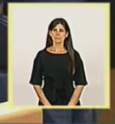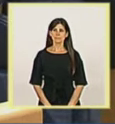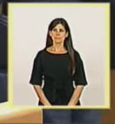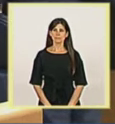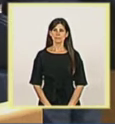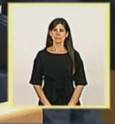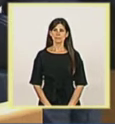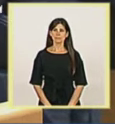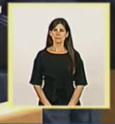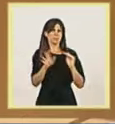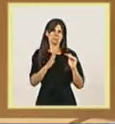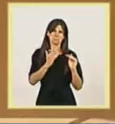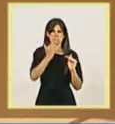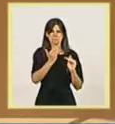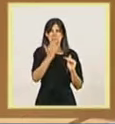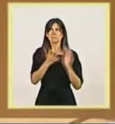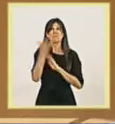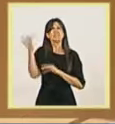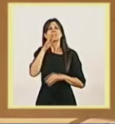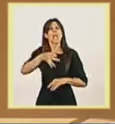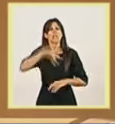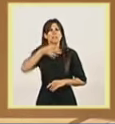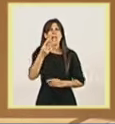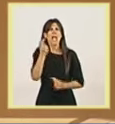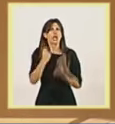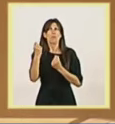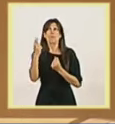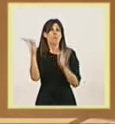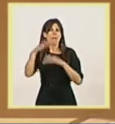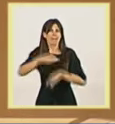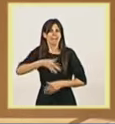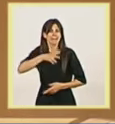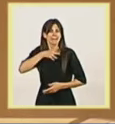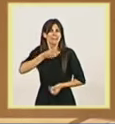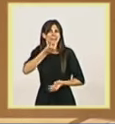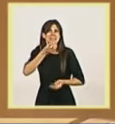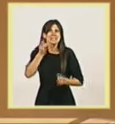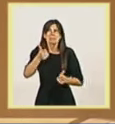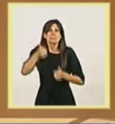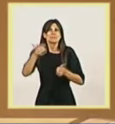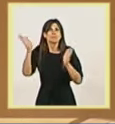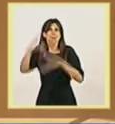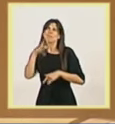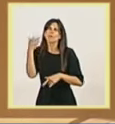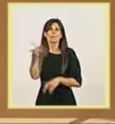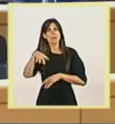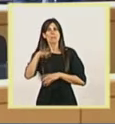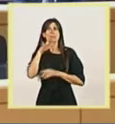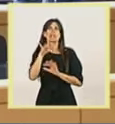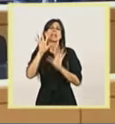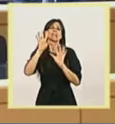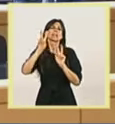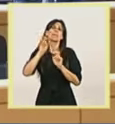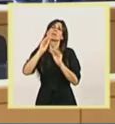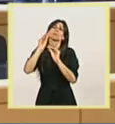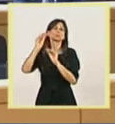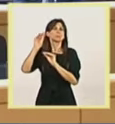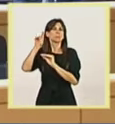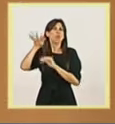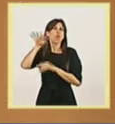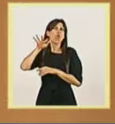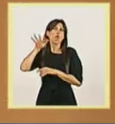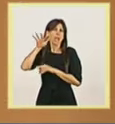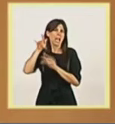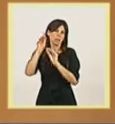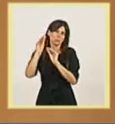repartir entre 14 comunidades cuando solo Cataluña se lleva 22.000 millones de euros. Claro, es que esto claro. es una broma. Pero además es una broma de mal gusto.